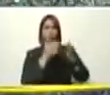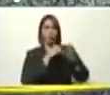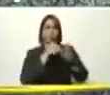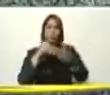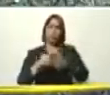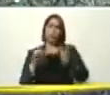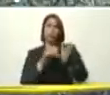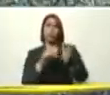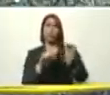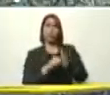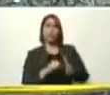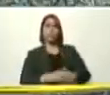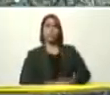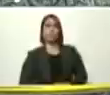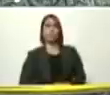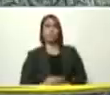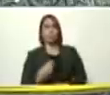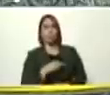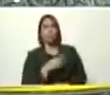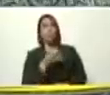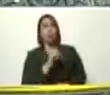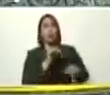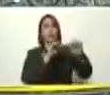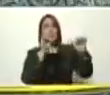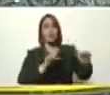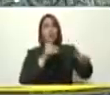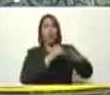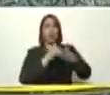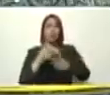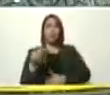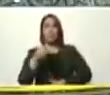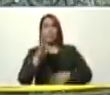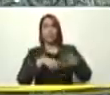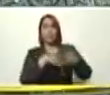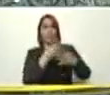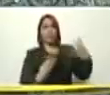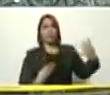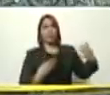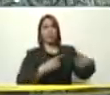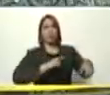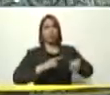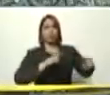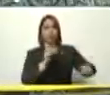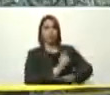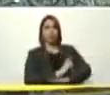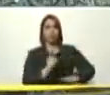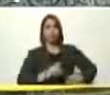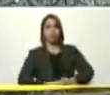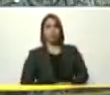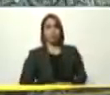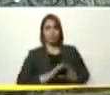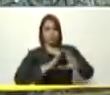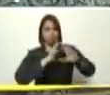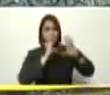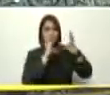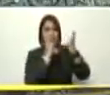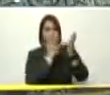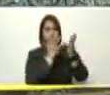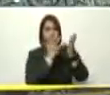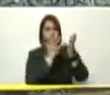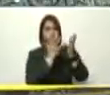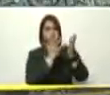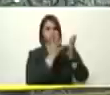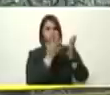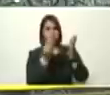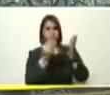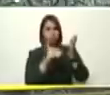donde contamos con el sistema electoral más transparente y eficiente y rápido del mundo entero. Y